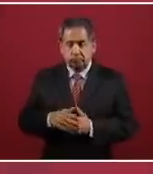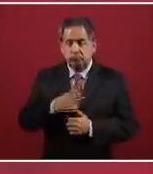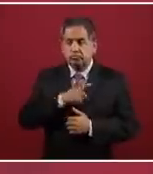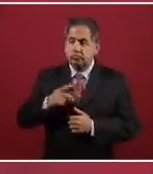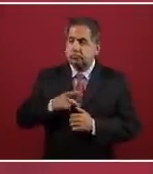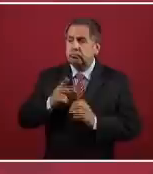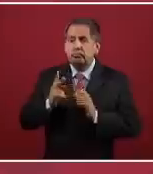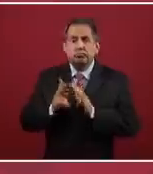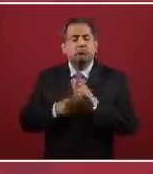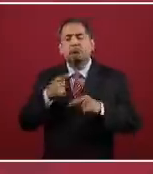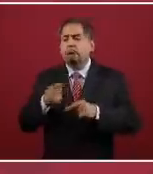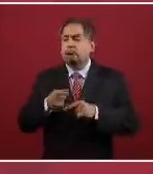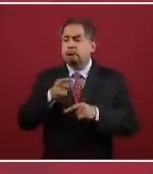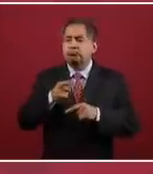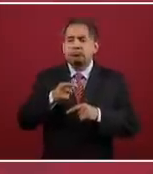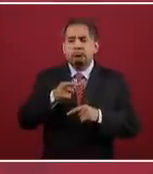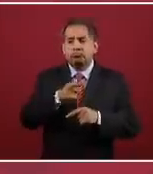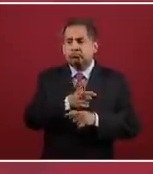retomarse